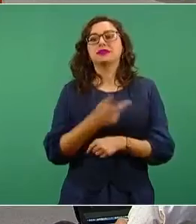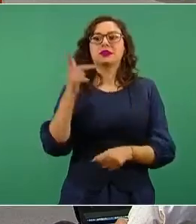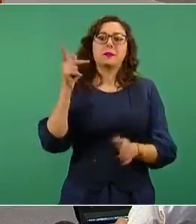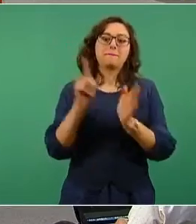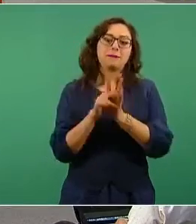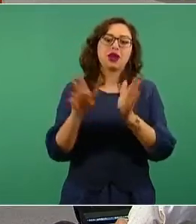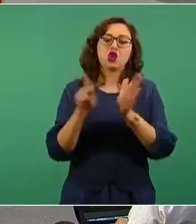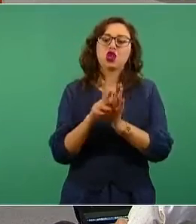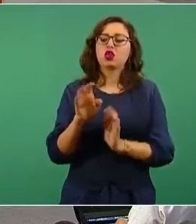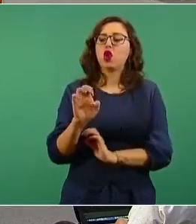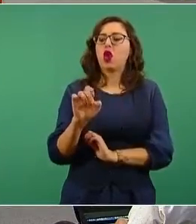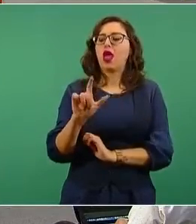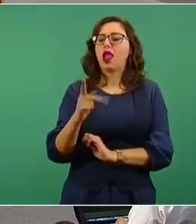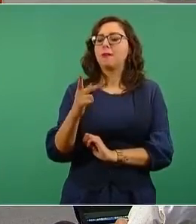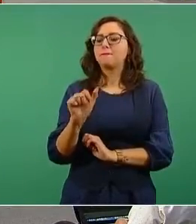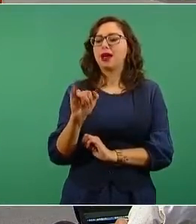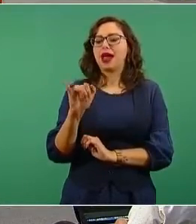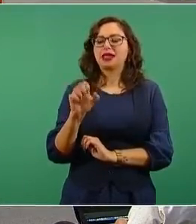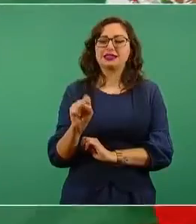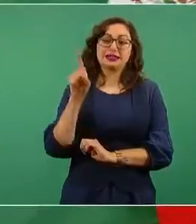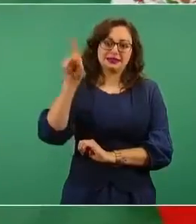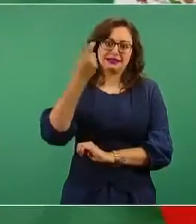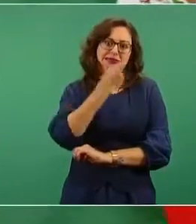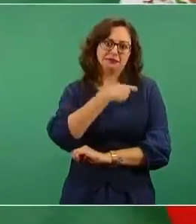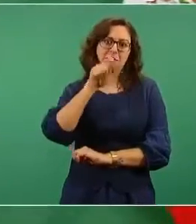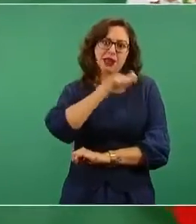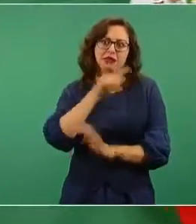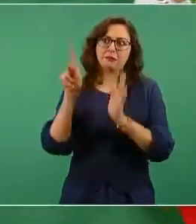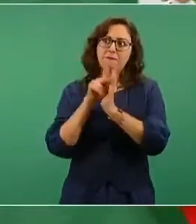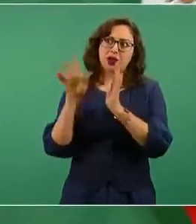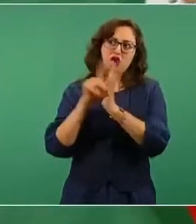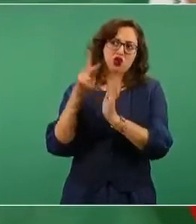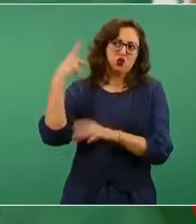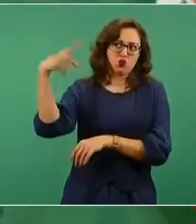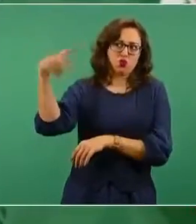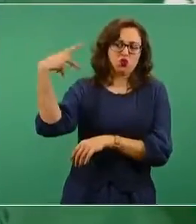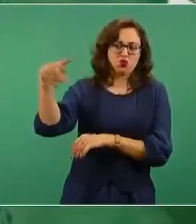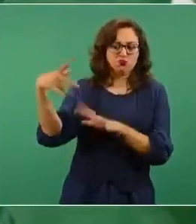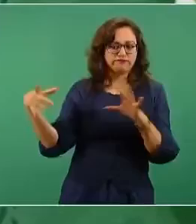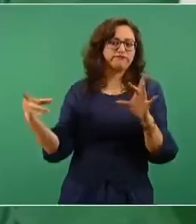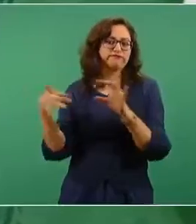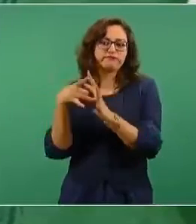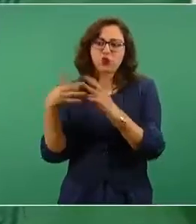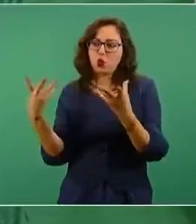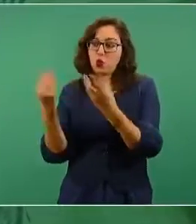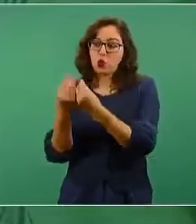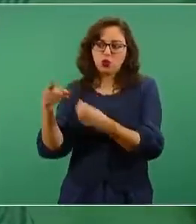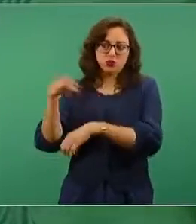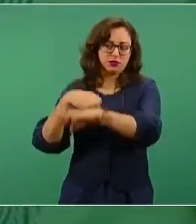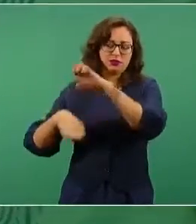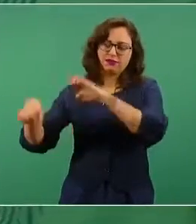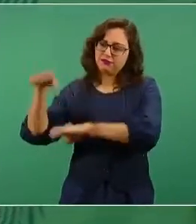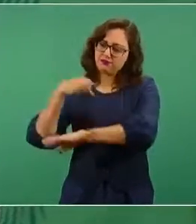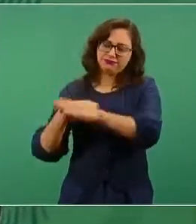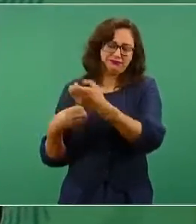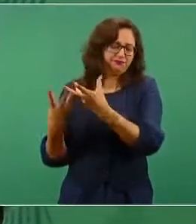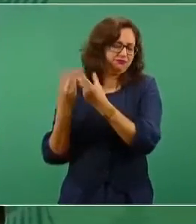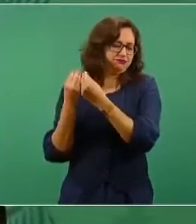que es un periódico español muy vinculado a estas empresas,